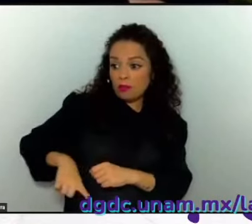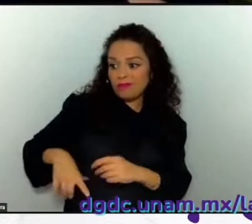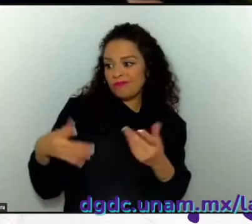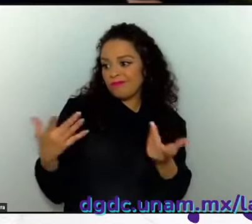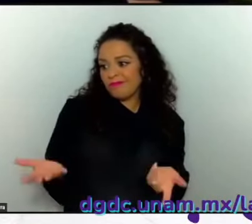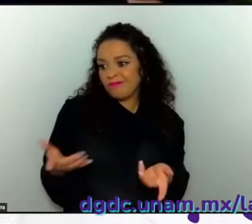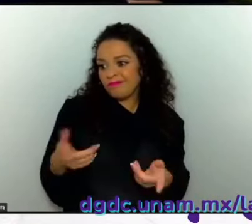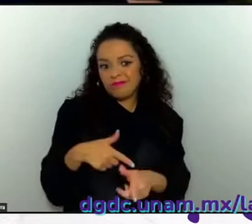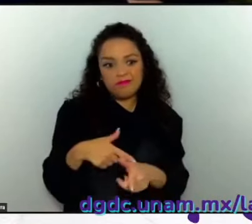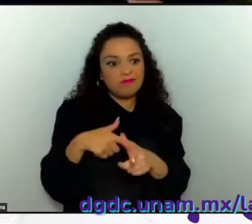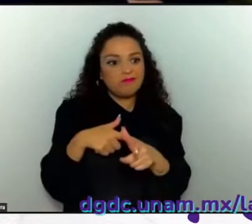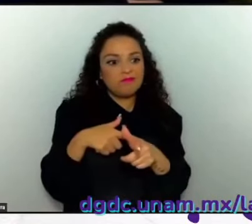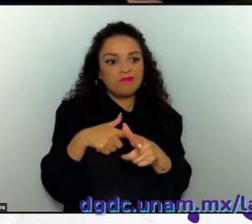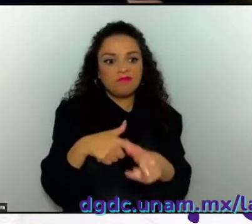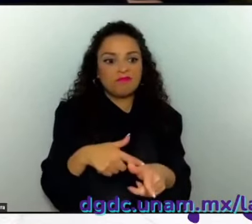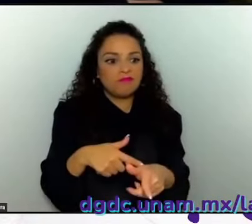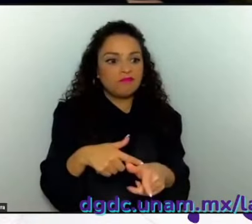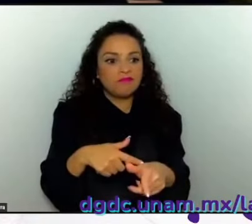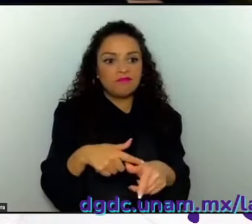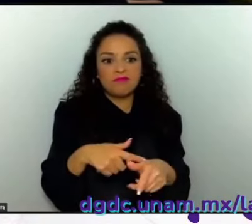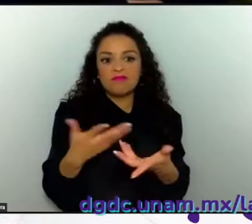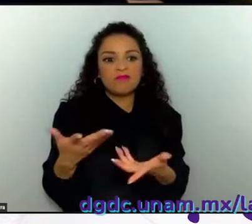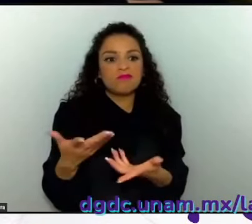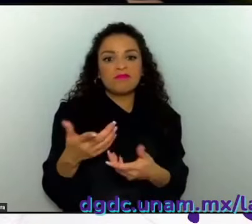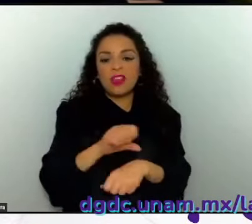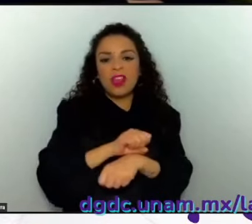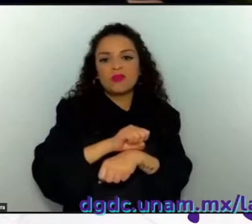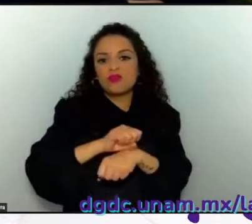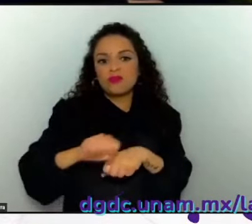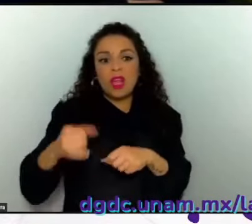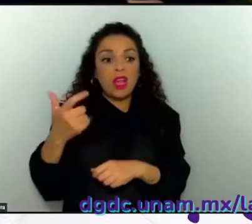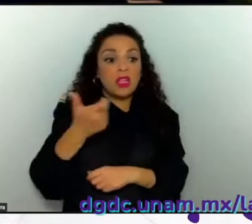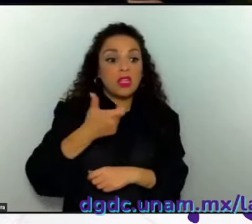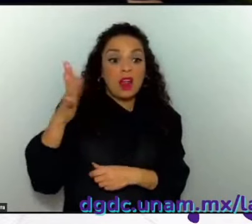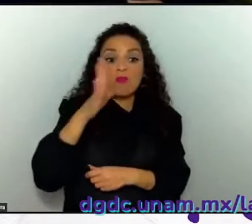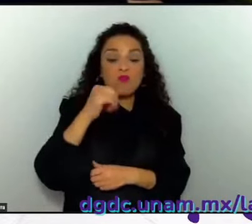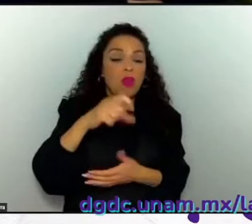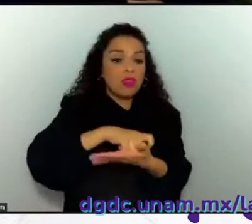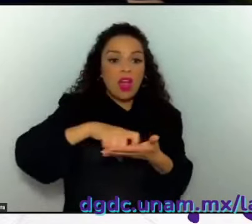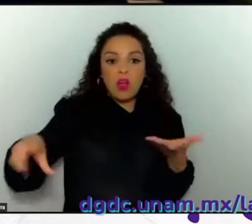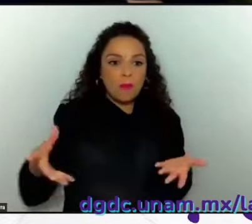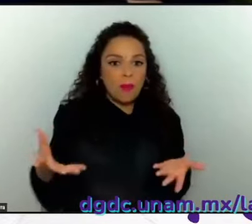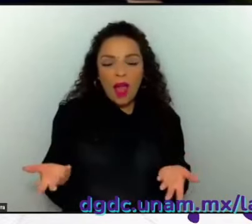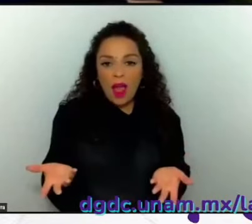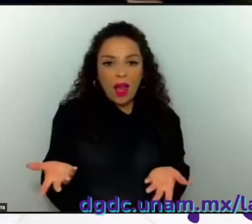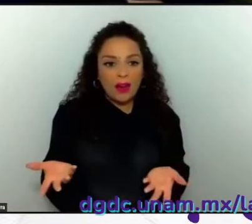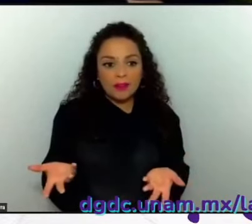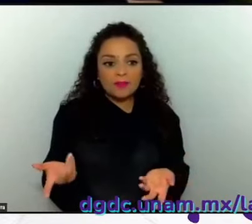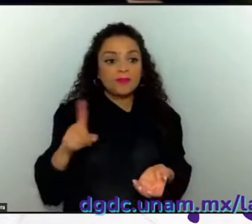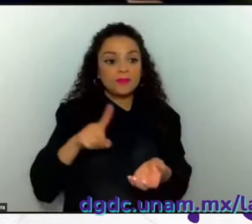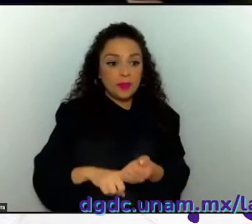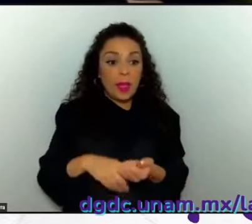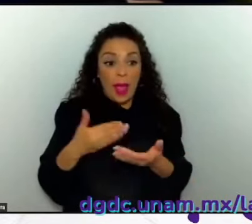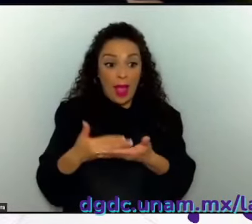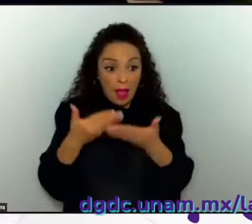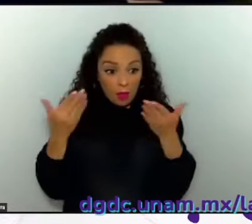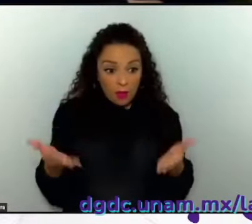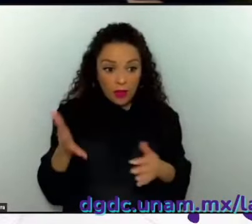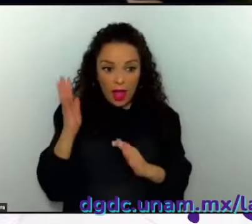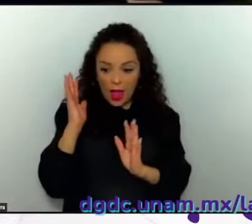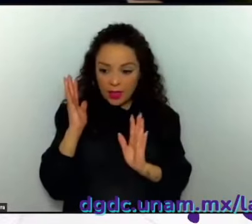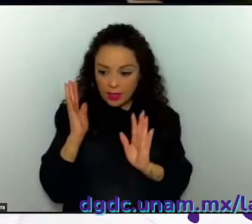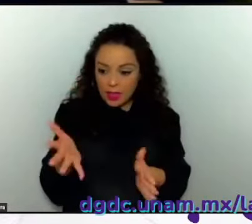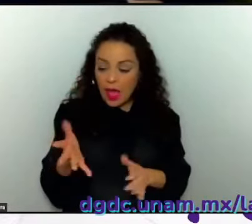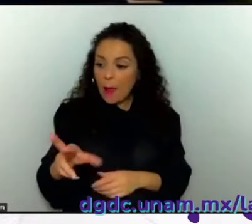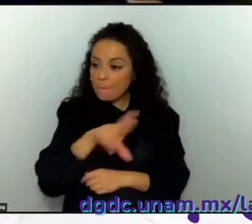hélice biplanos hoy en día, 100 años después. Y serían carísimos, nadie podría comprarlos. Entonces me da la impresión de que una vez que entra en la industria